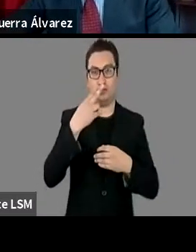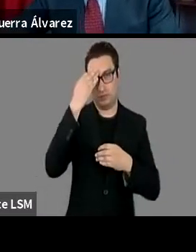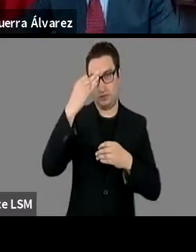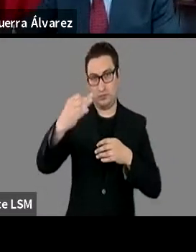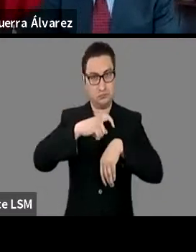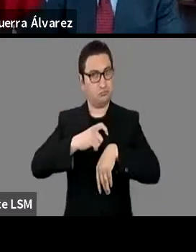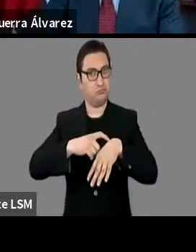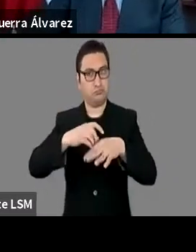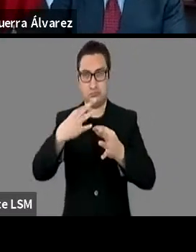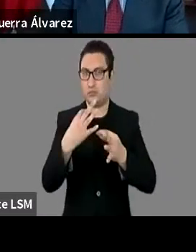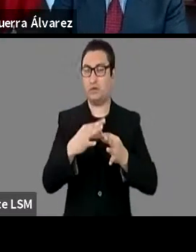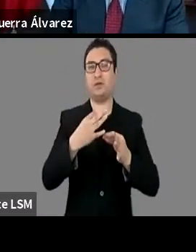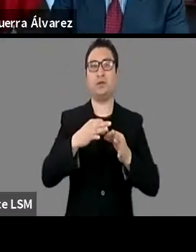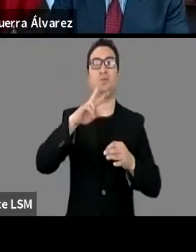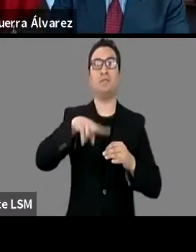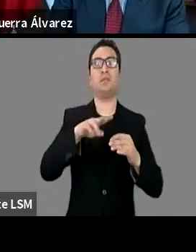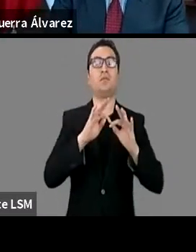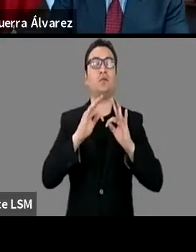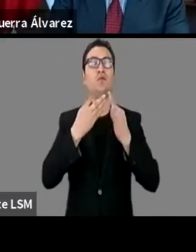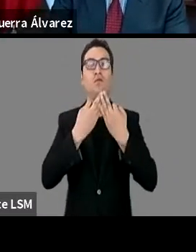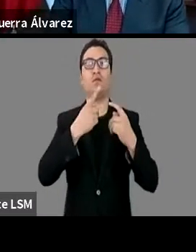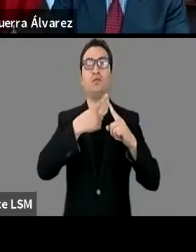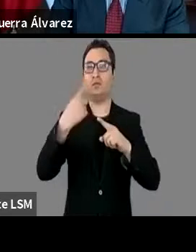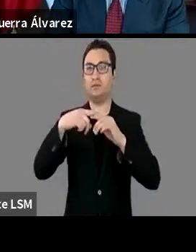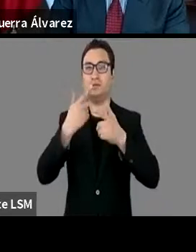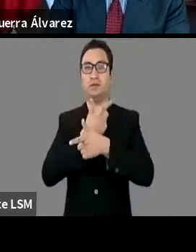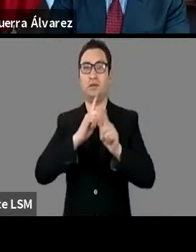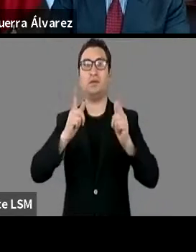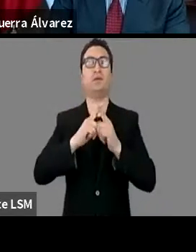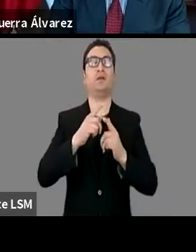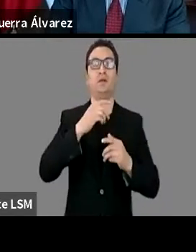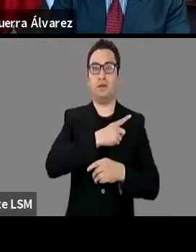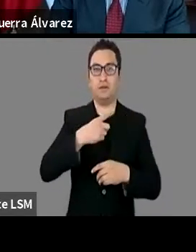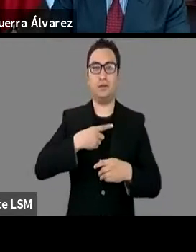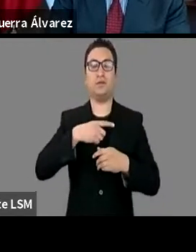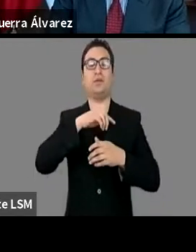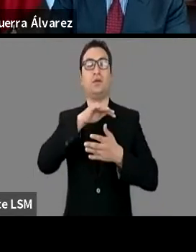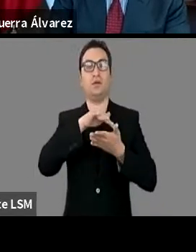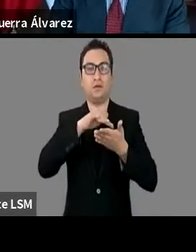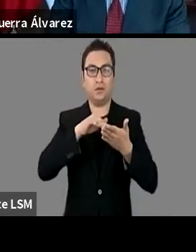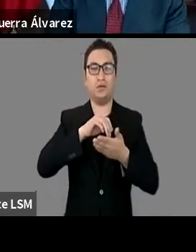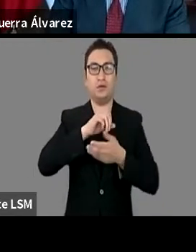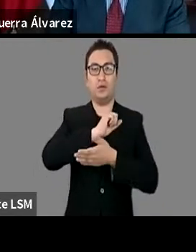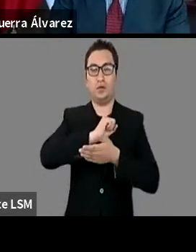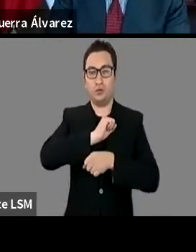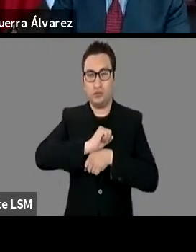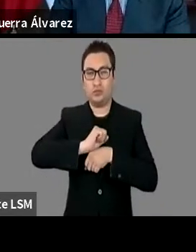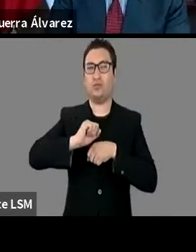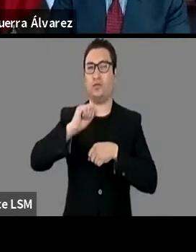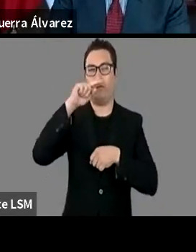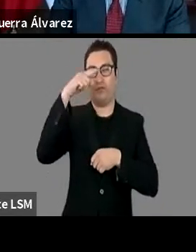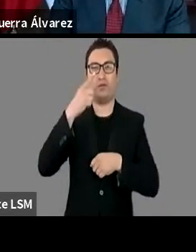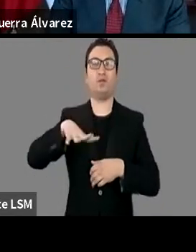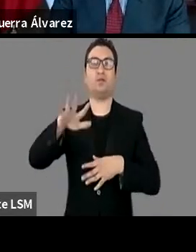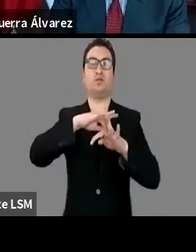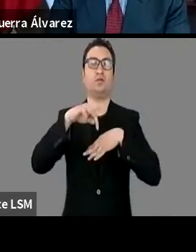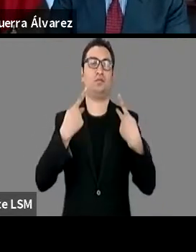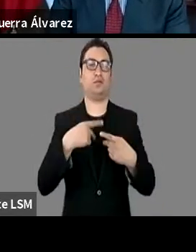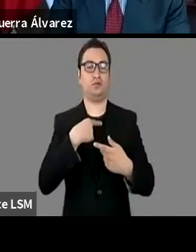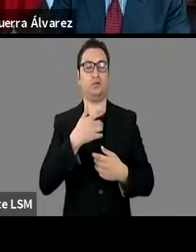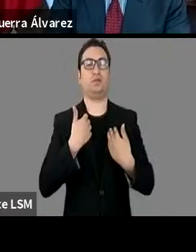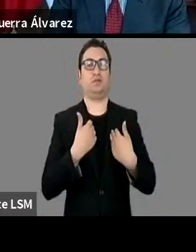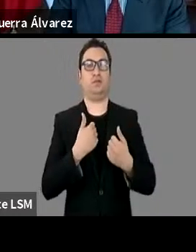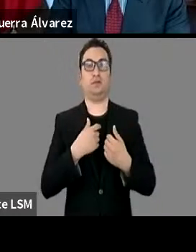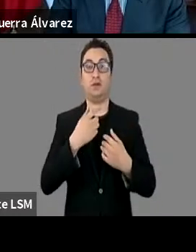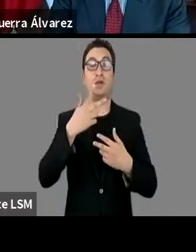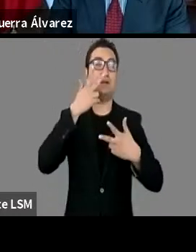y en lenguaje ciudadano. Esto ayuda a combatir falsas noticias que generan incertidumbre. En un contexto como el que hoy vivimos